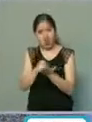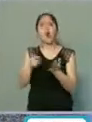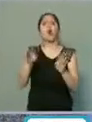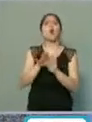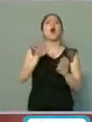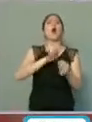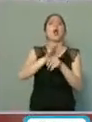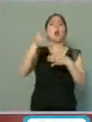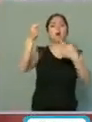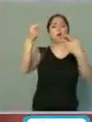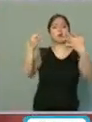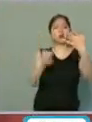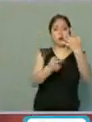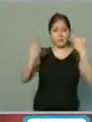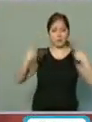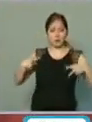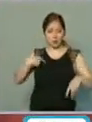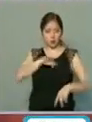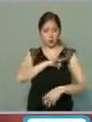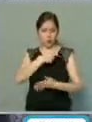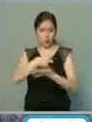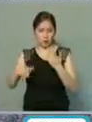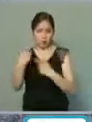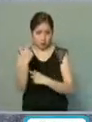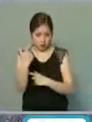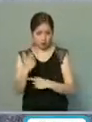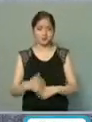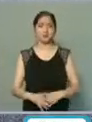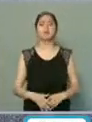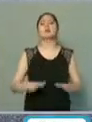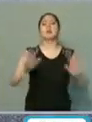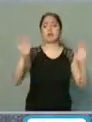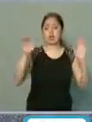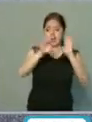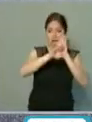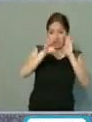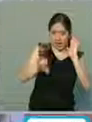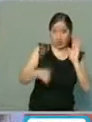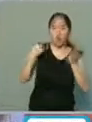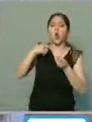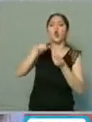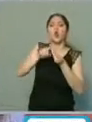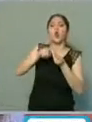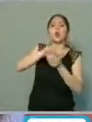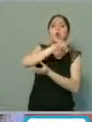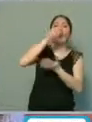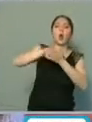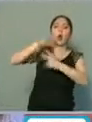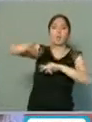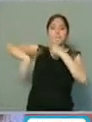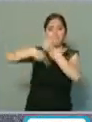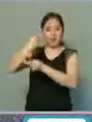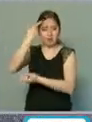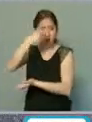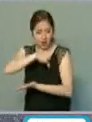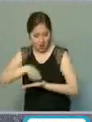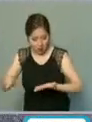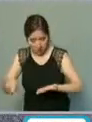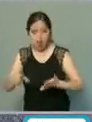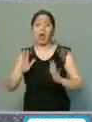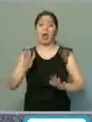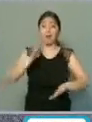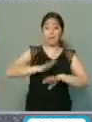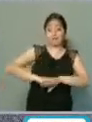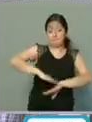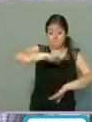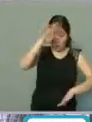estadounidenses, para tener estas armas? Bueno, simplemente pensemos en cómo las obtienes, dónde vas, en dónde las puedes obtener. Hay más maneras, hay